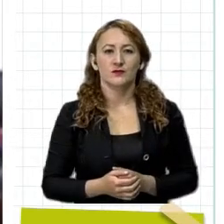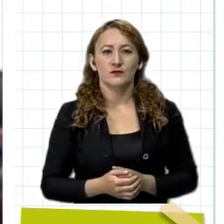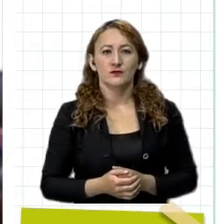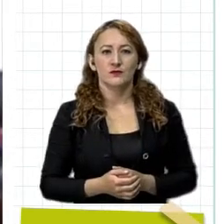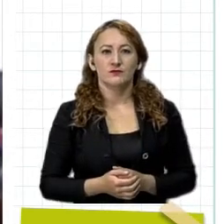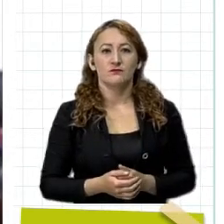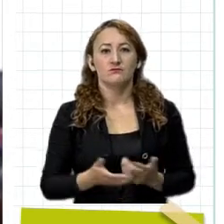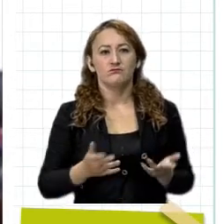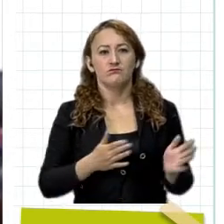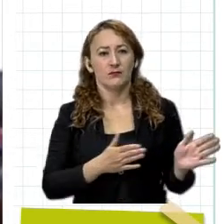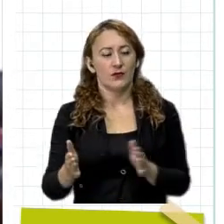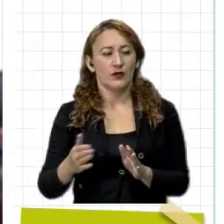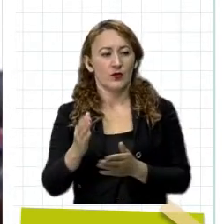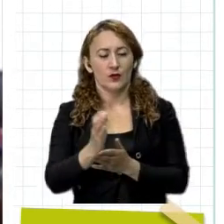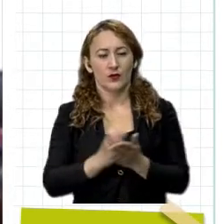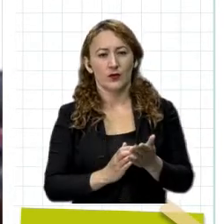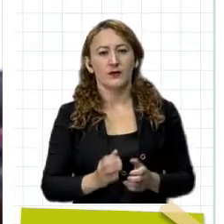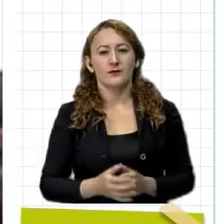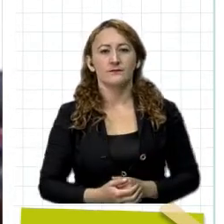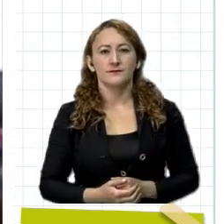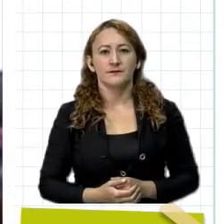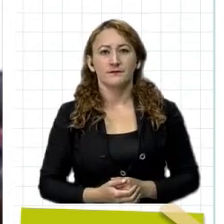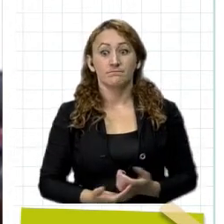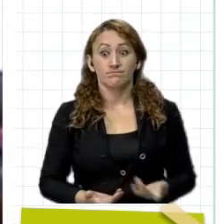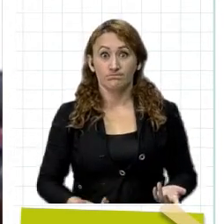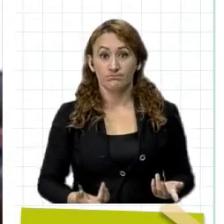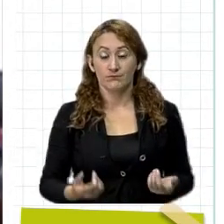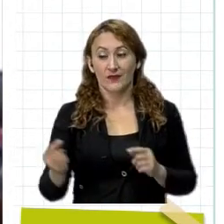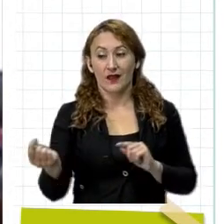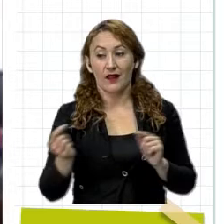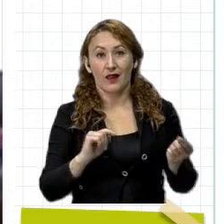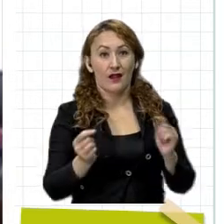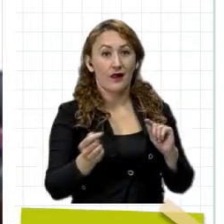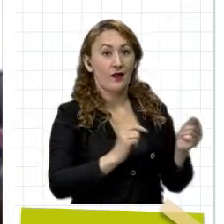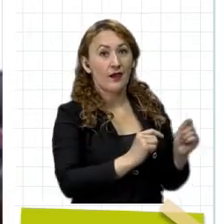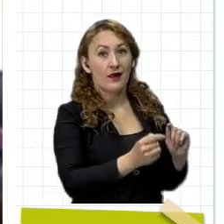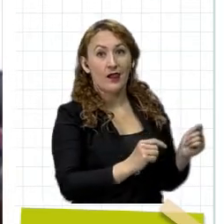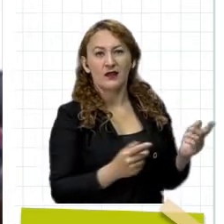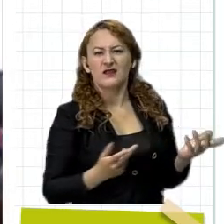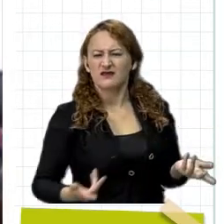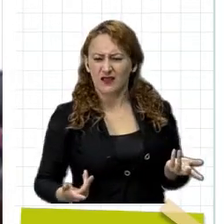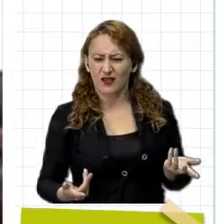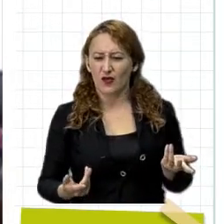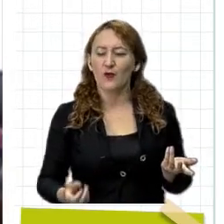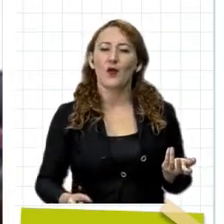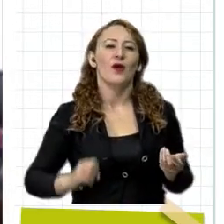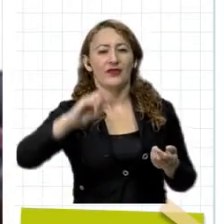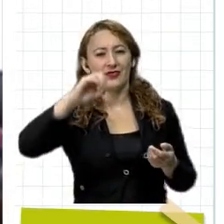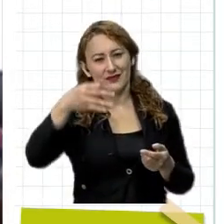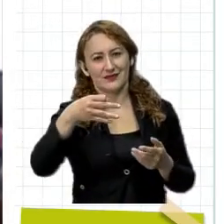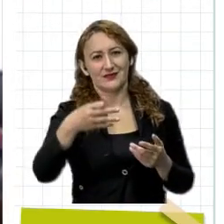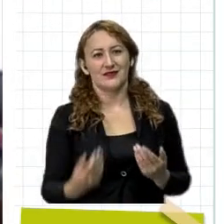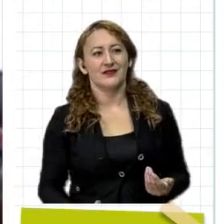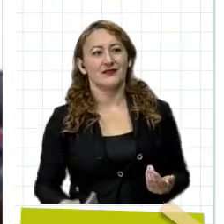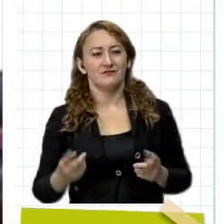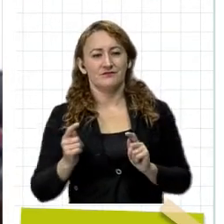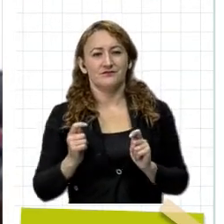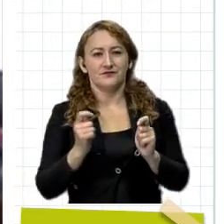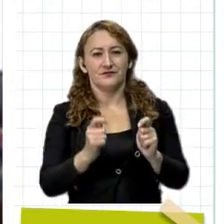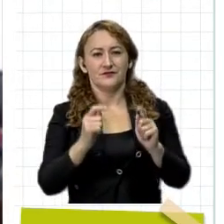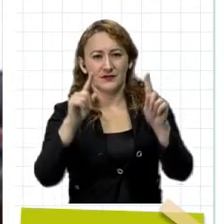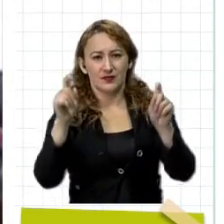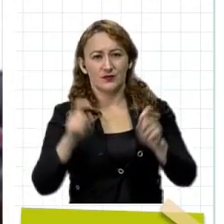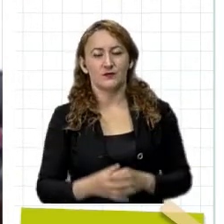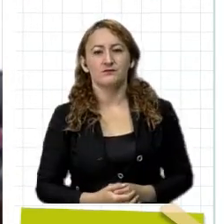en los planes curriculares. Este tipo de debate permite introducir la tercera viñeta que titulé: